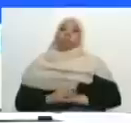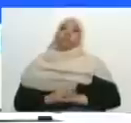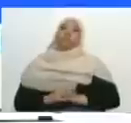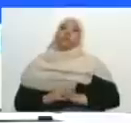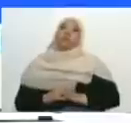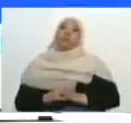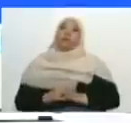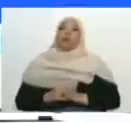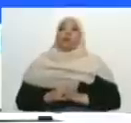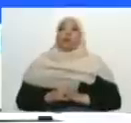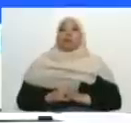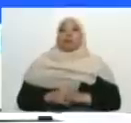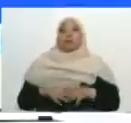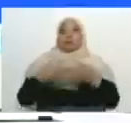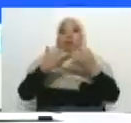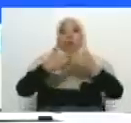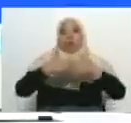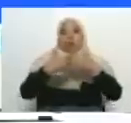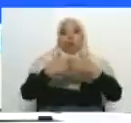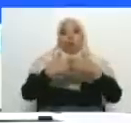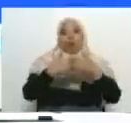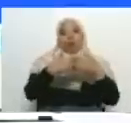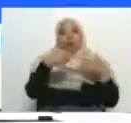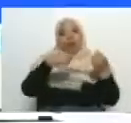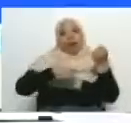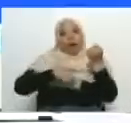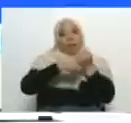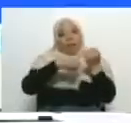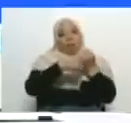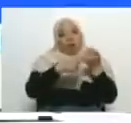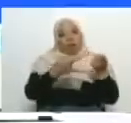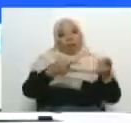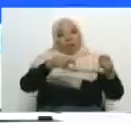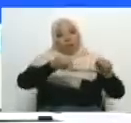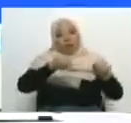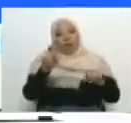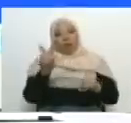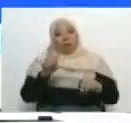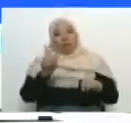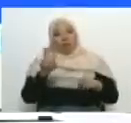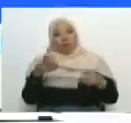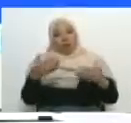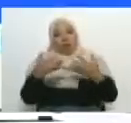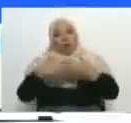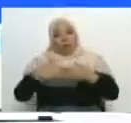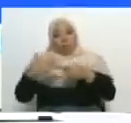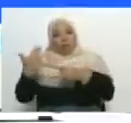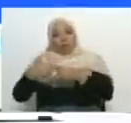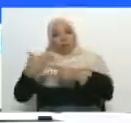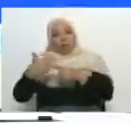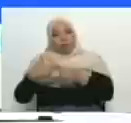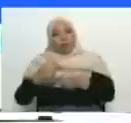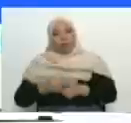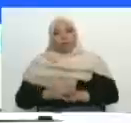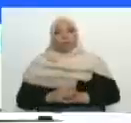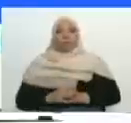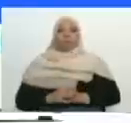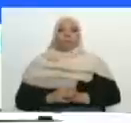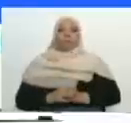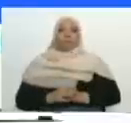con acreedores contra Venezuela o contra PDVSA. Contra la República o contra